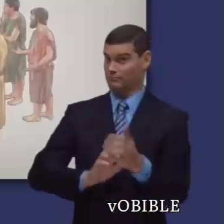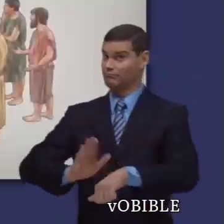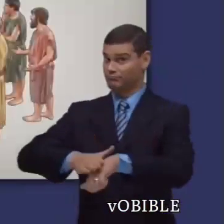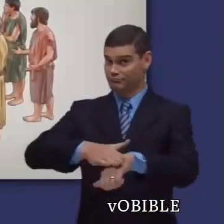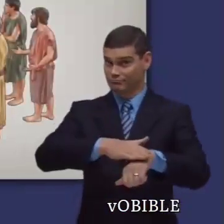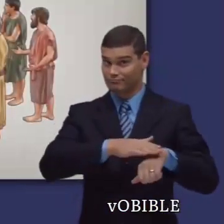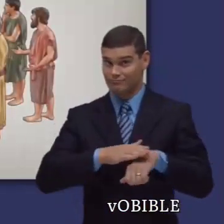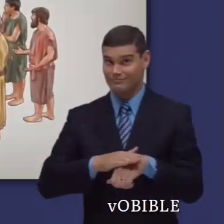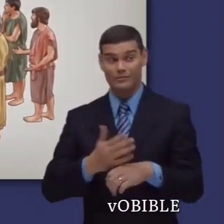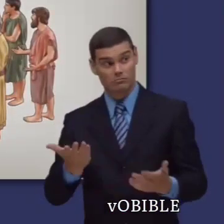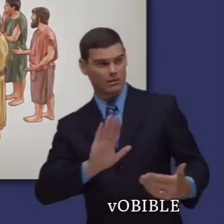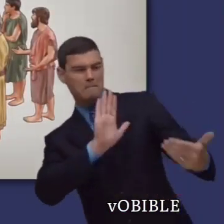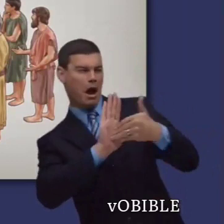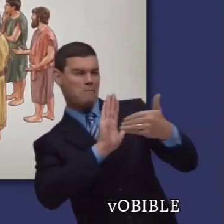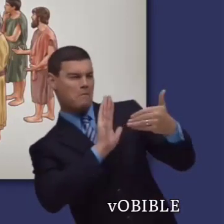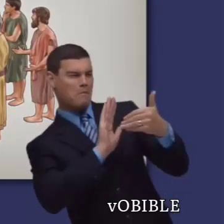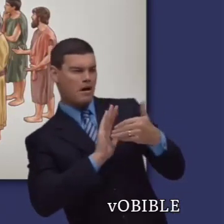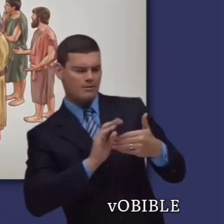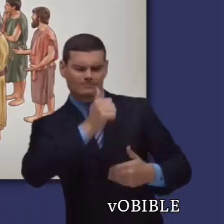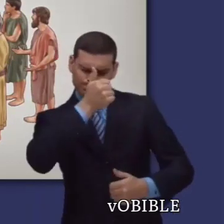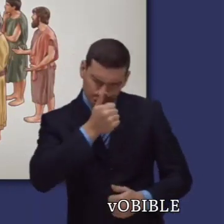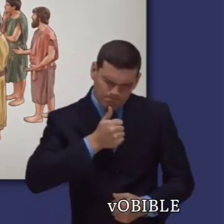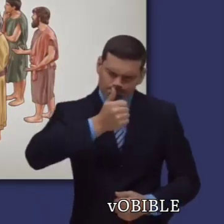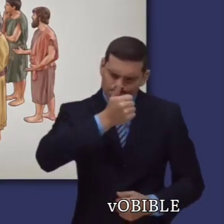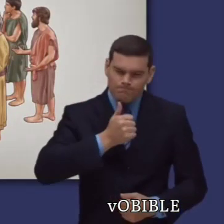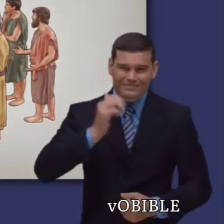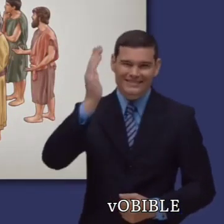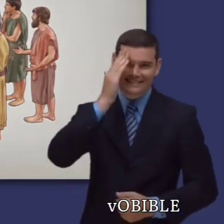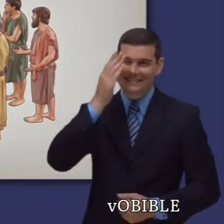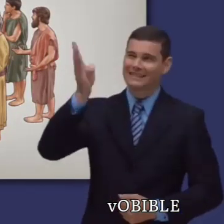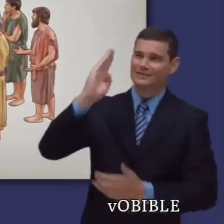La carta destaca la necesidad de demostrar fe y aguante al enfrentar las